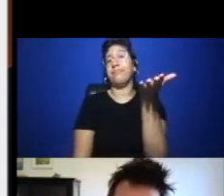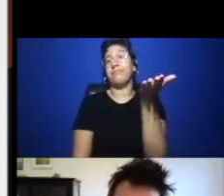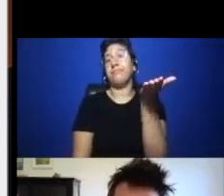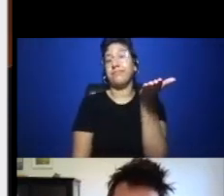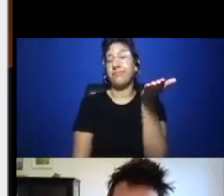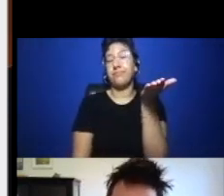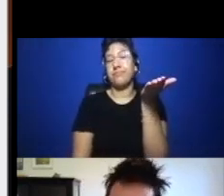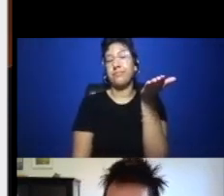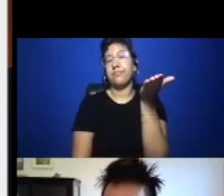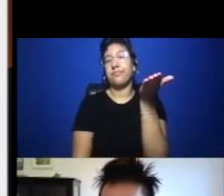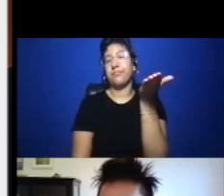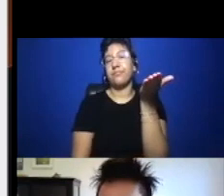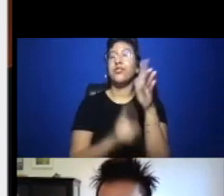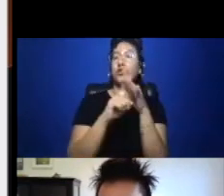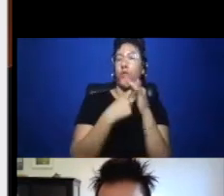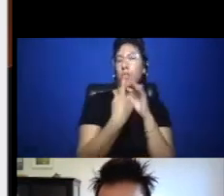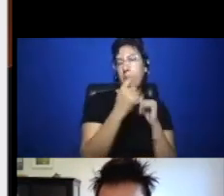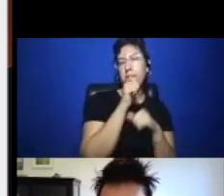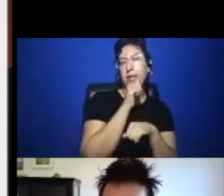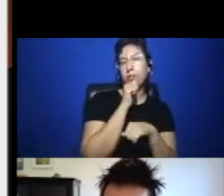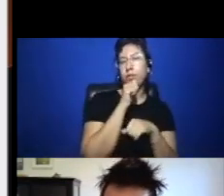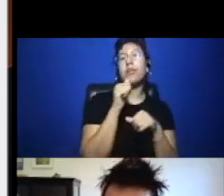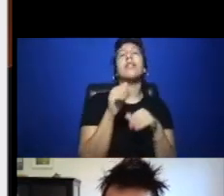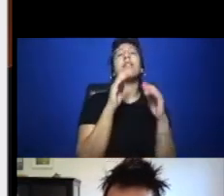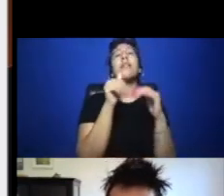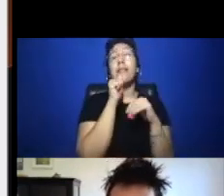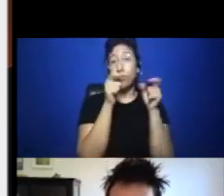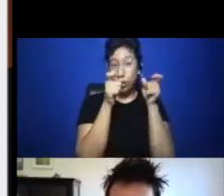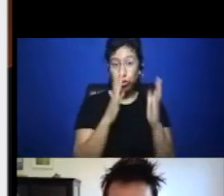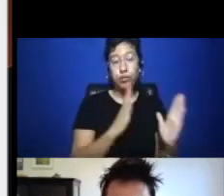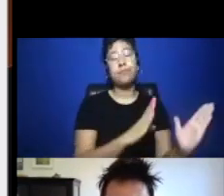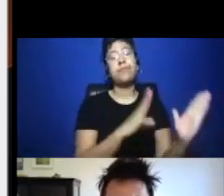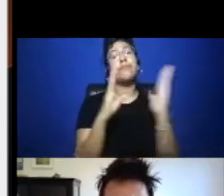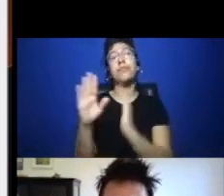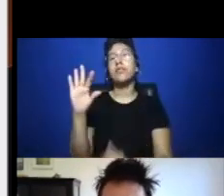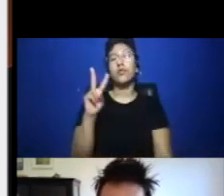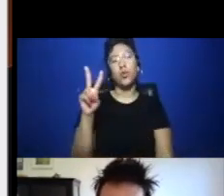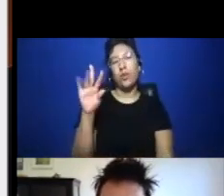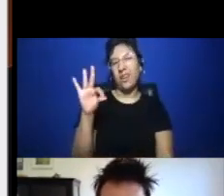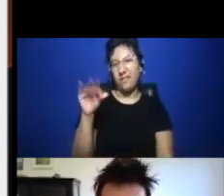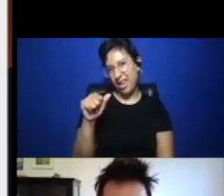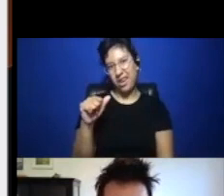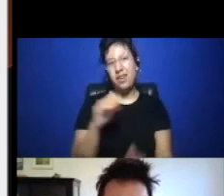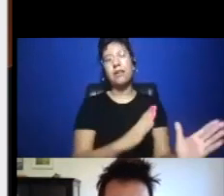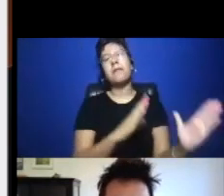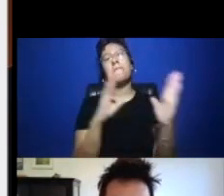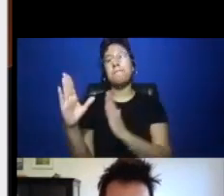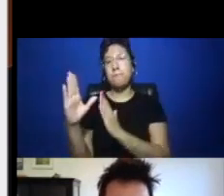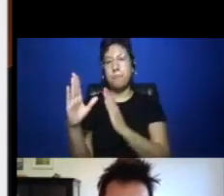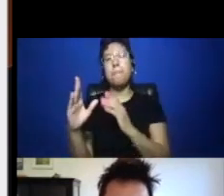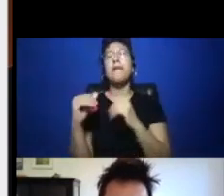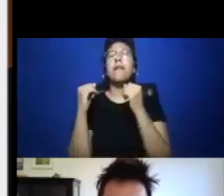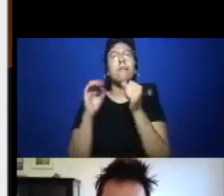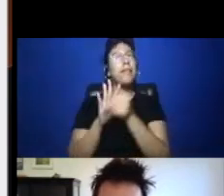La agenda, vamos a comenzar con una contraseña, la manejadora de contraseña. Después vamos a hablar